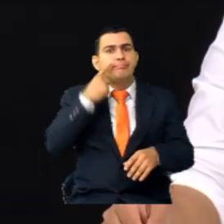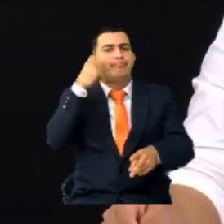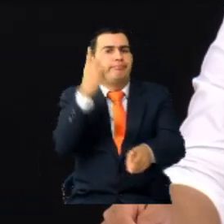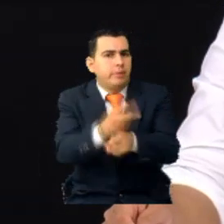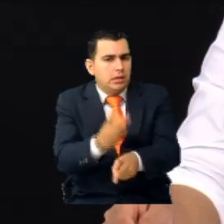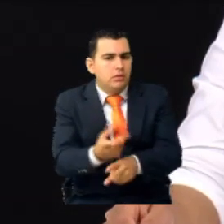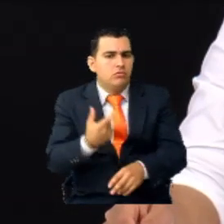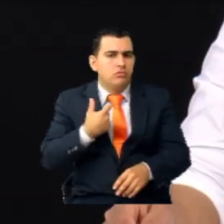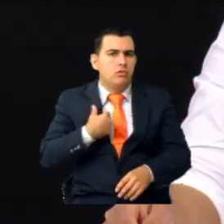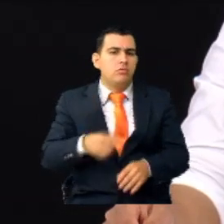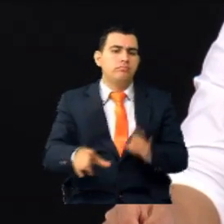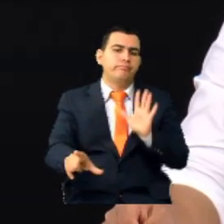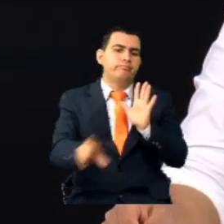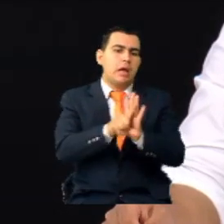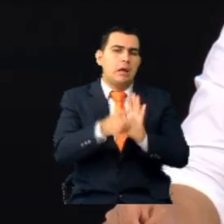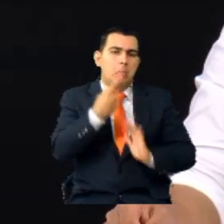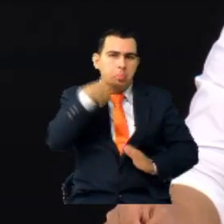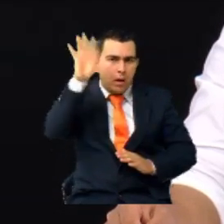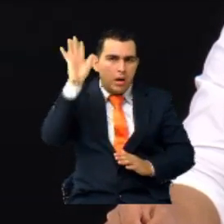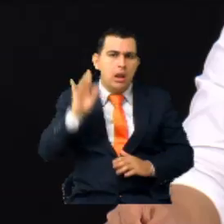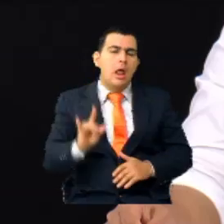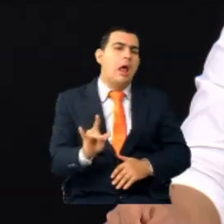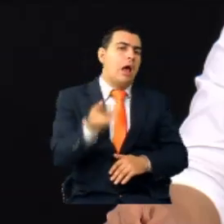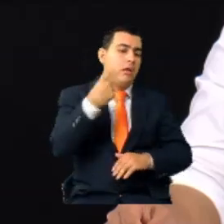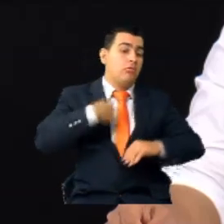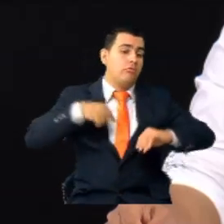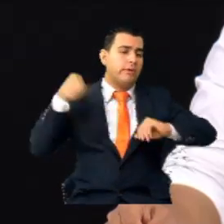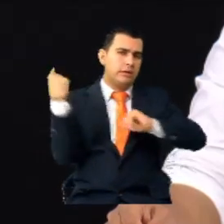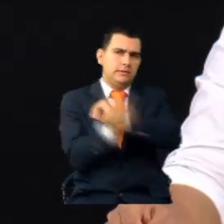apropiación, incurre con cualquier otro delito, y creo que esta no es la idea.